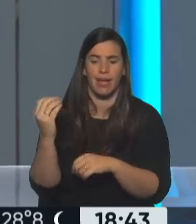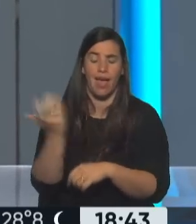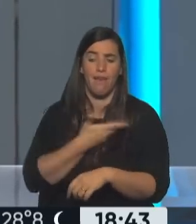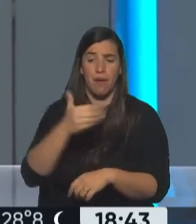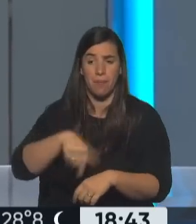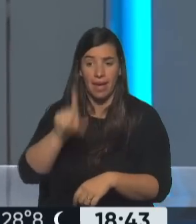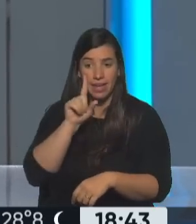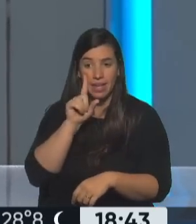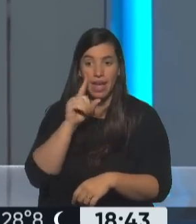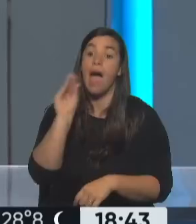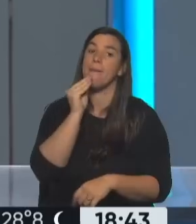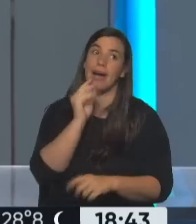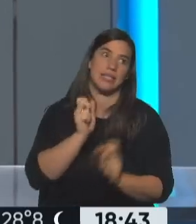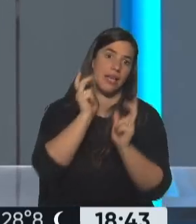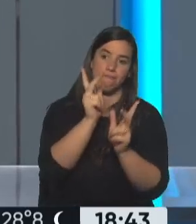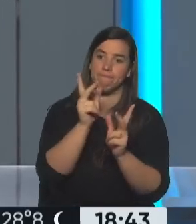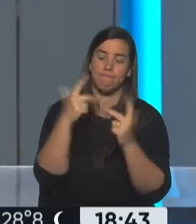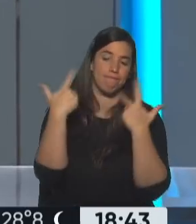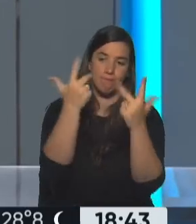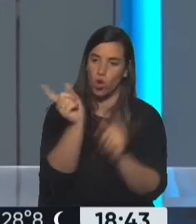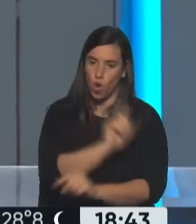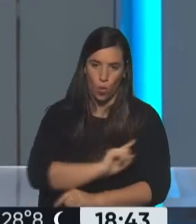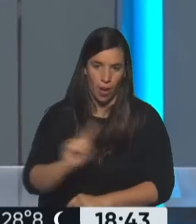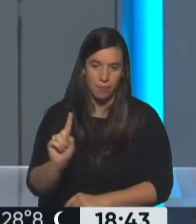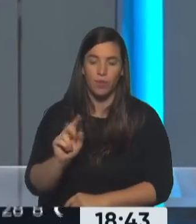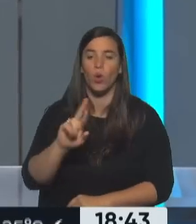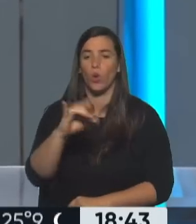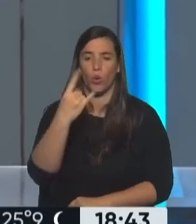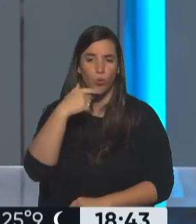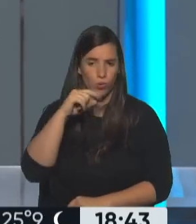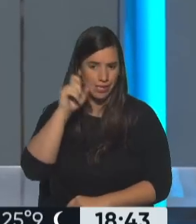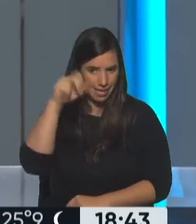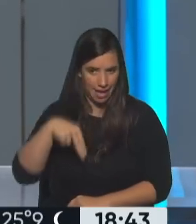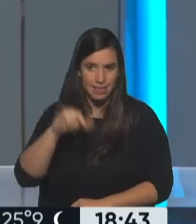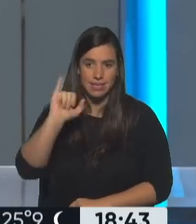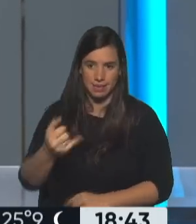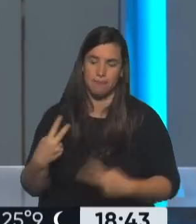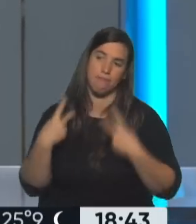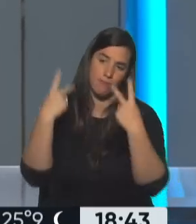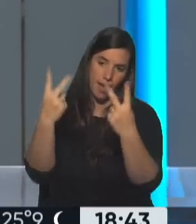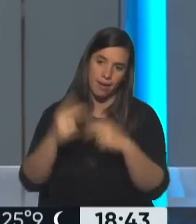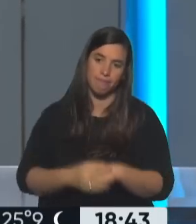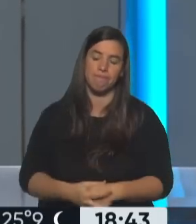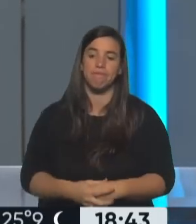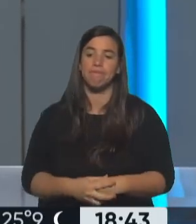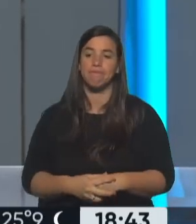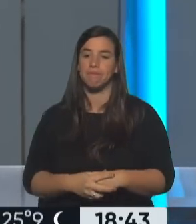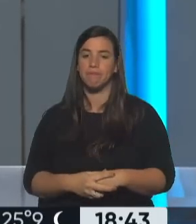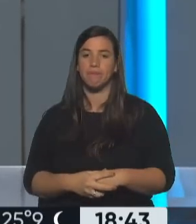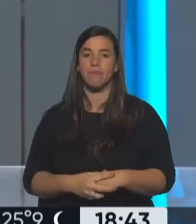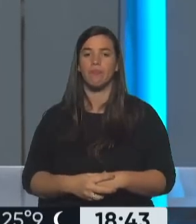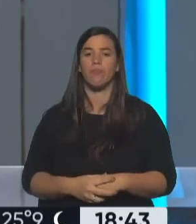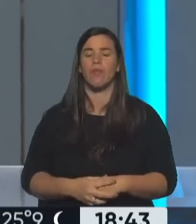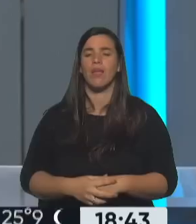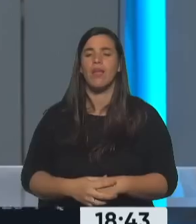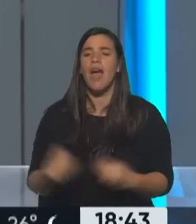última noticia es esa. ¿Te puedo preguntar, en perspectiva, esto qué impacto ves sobre